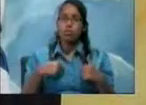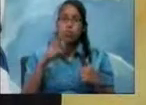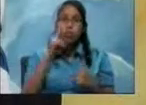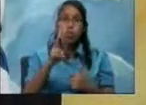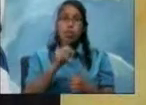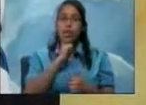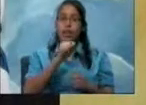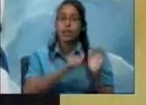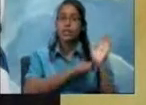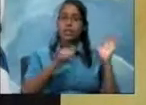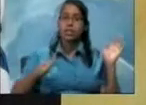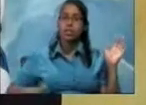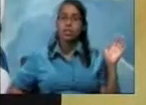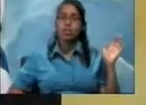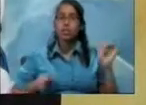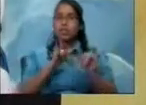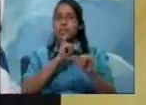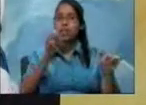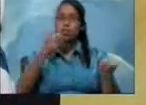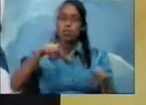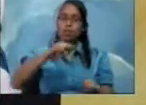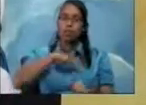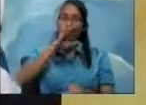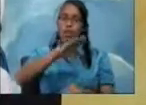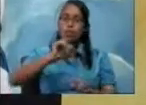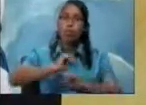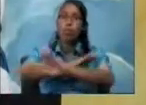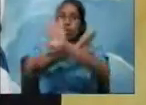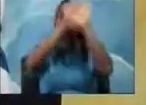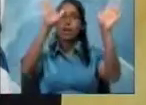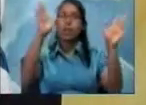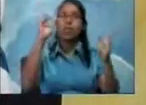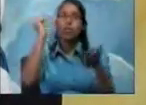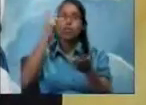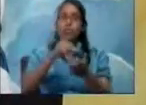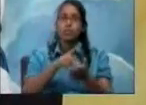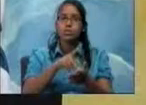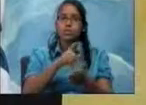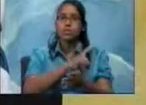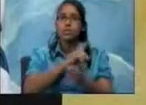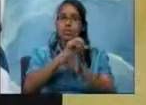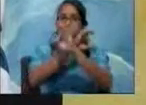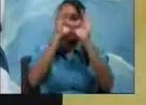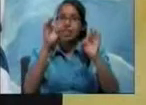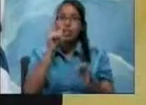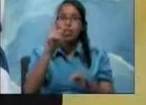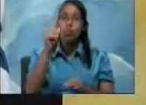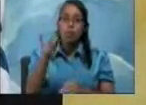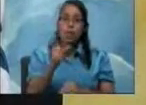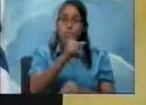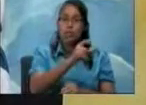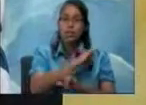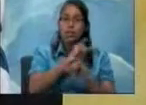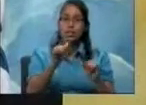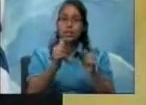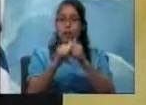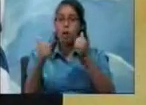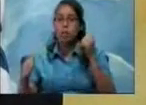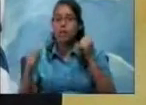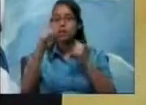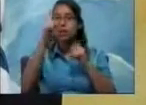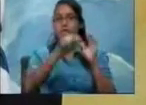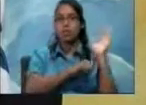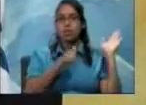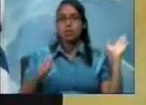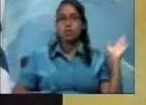fíes que ya nosotros estamos claros que la actitud de Pedro fue una actitud de qué de una persona que se había apartado del señor